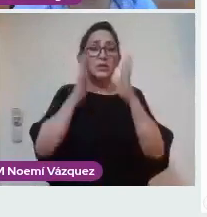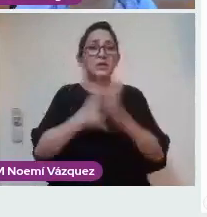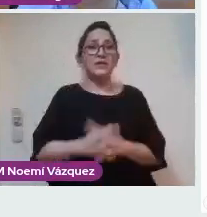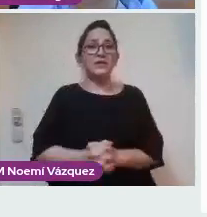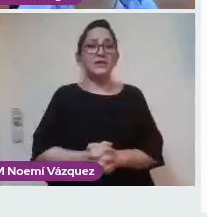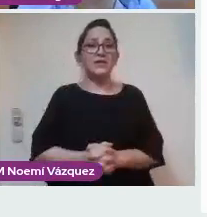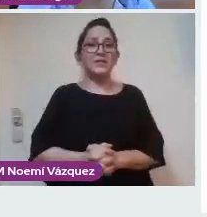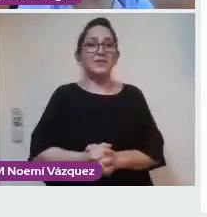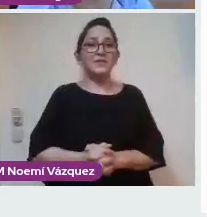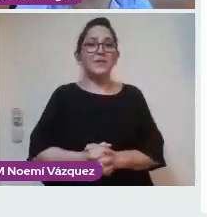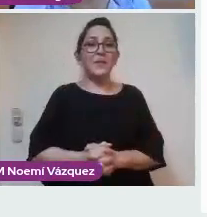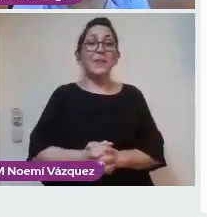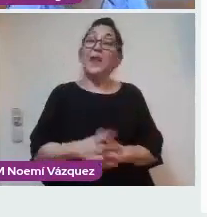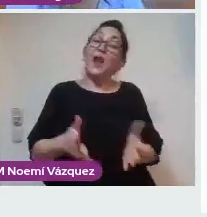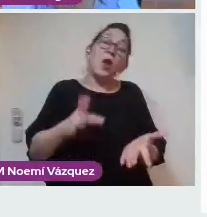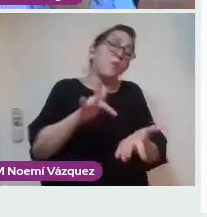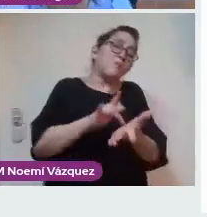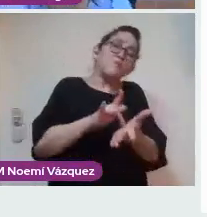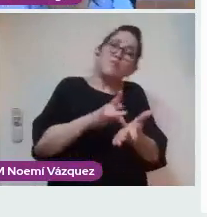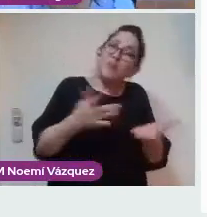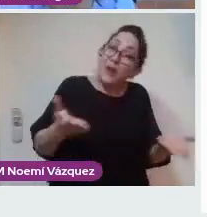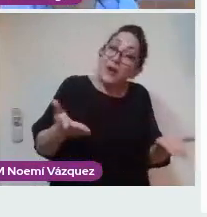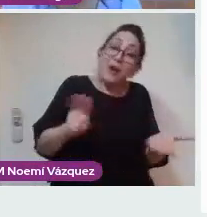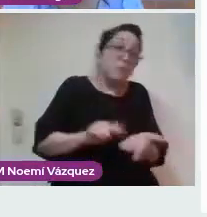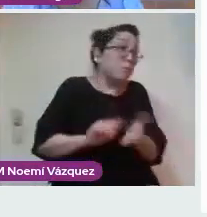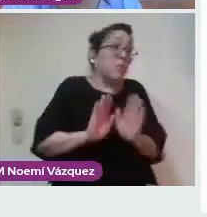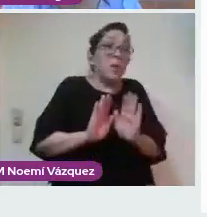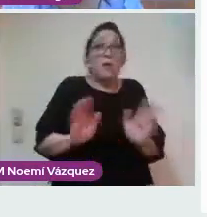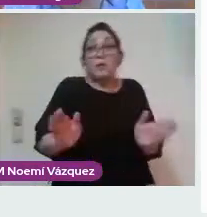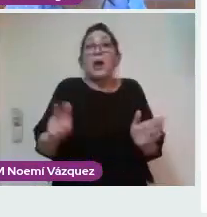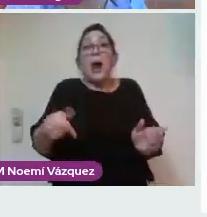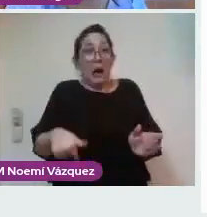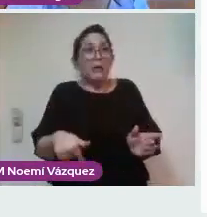Pues muchas gracias y no sé si hasta aquí haya como preguntas.